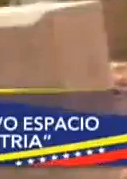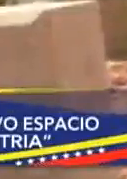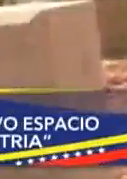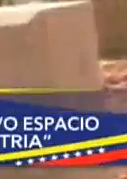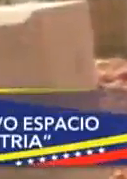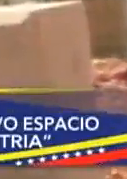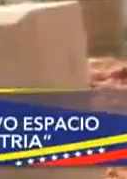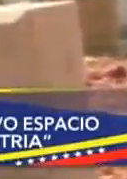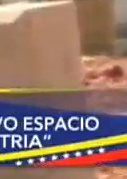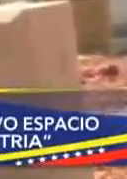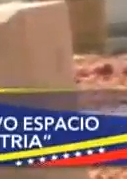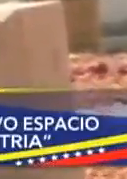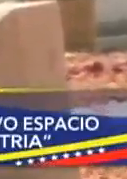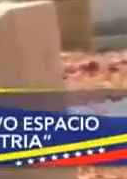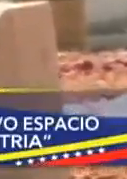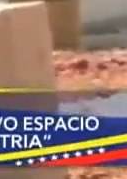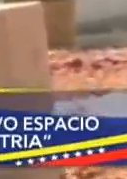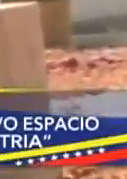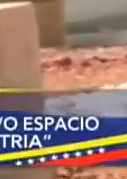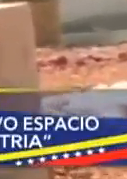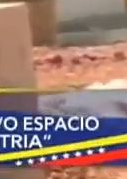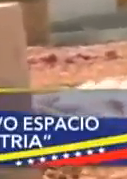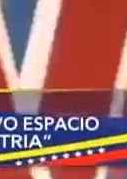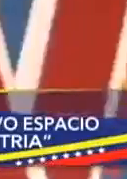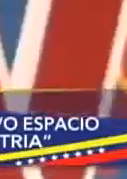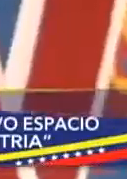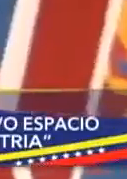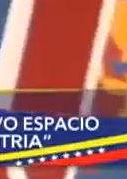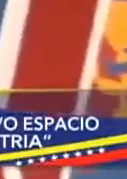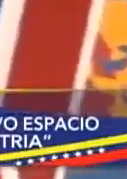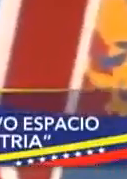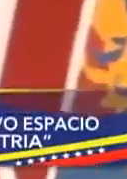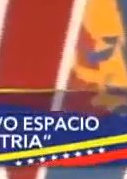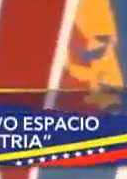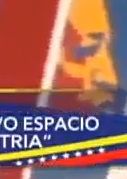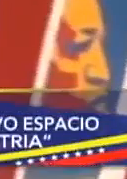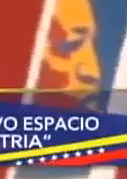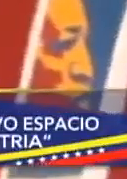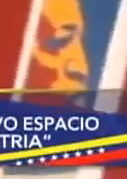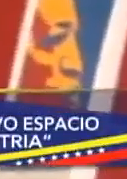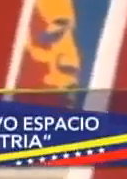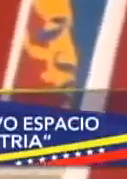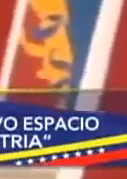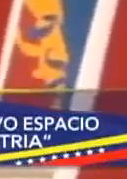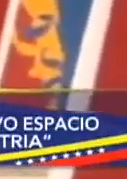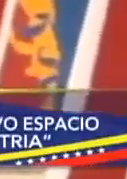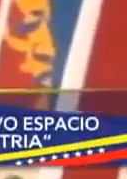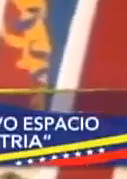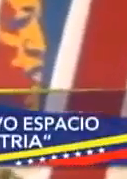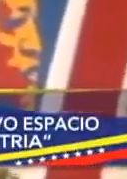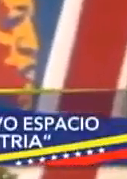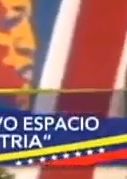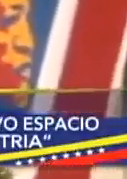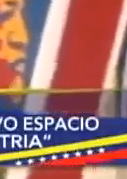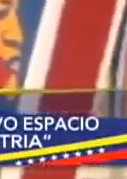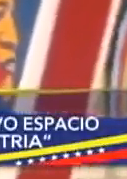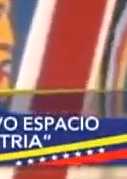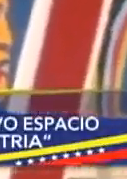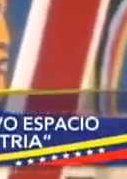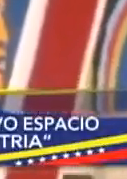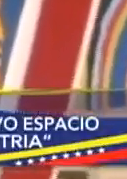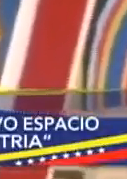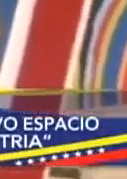ahora acá al apartamento modelo, donde vamos a tocar la puerta, ¿verdad? Donde vamos a tocar igual un fe,